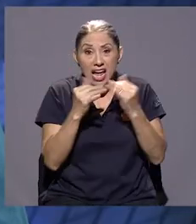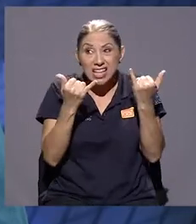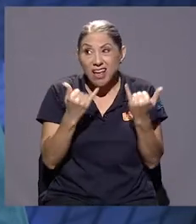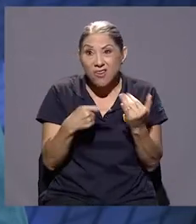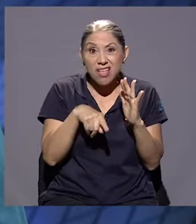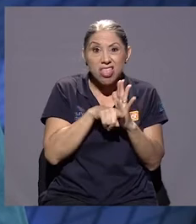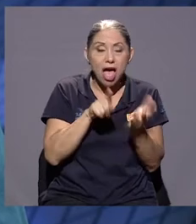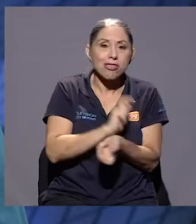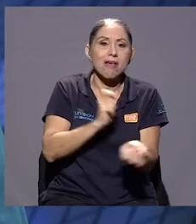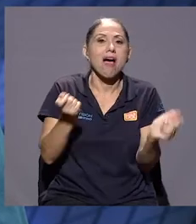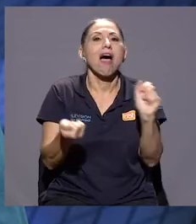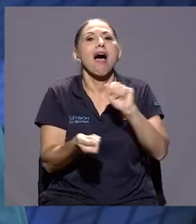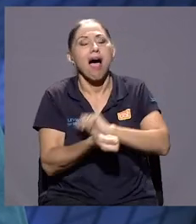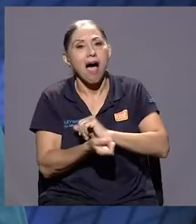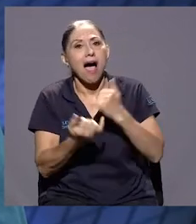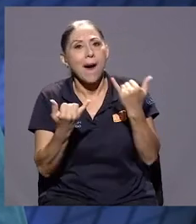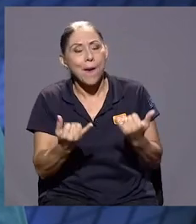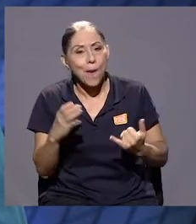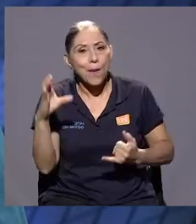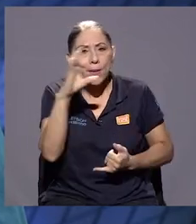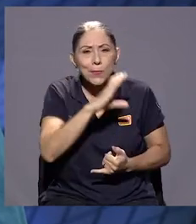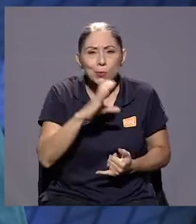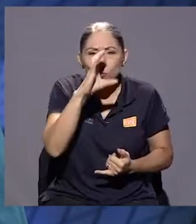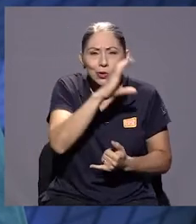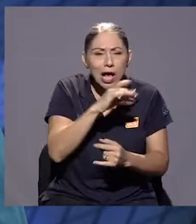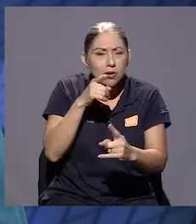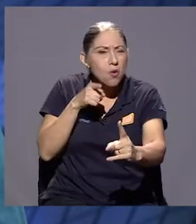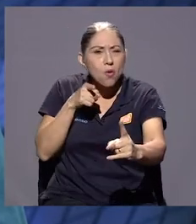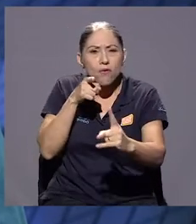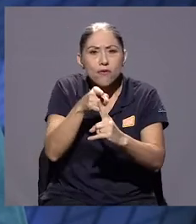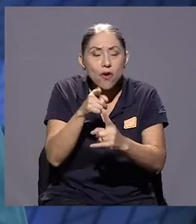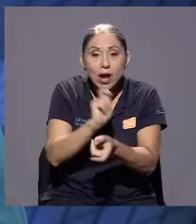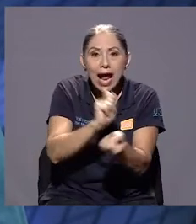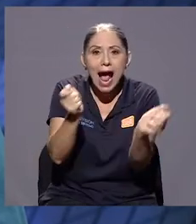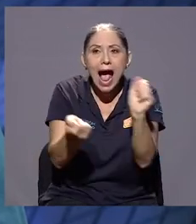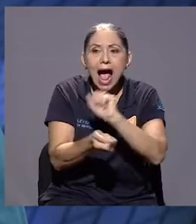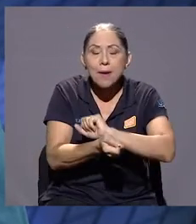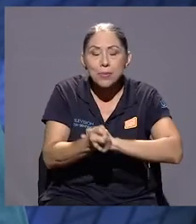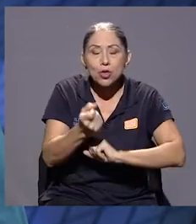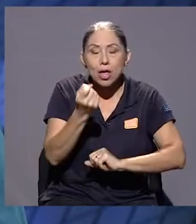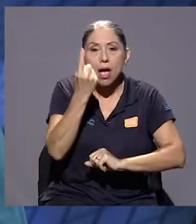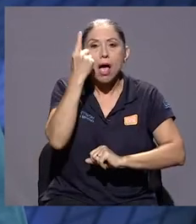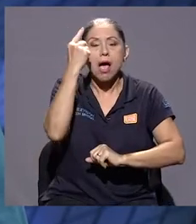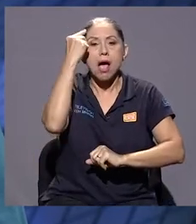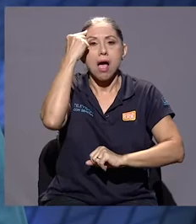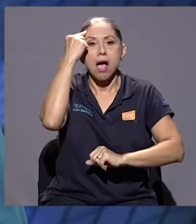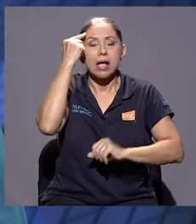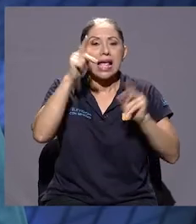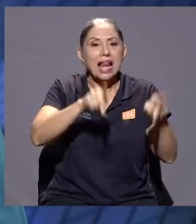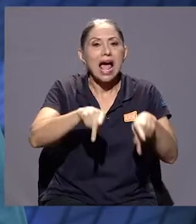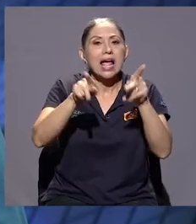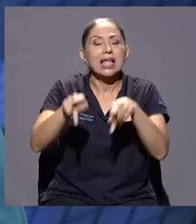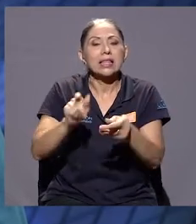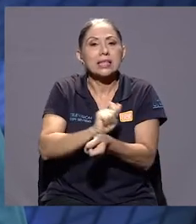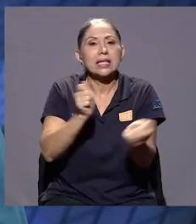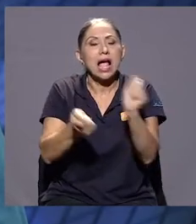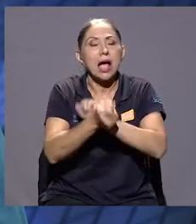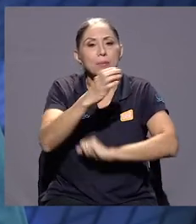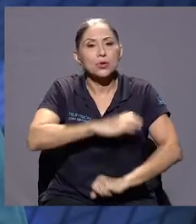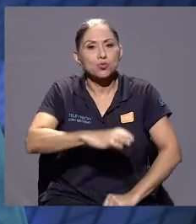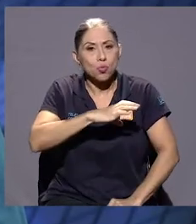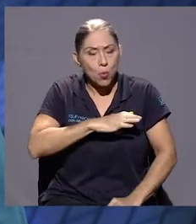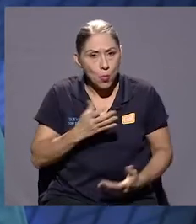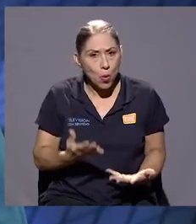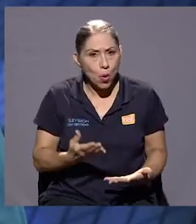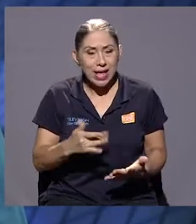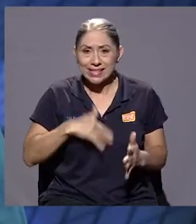esa imagen buscar que tienen un cambio perfección a partir de eso la gente cambios de comportamientos y una manera de que se identifiquen y se